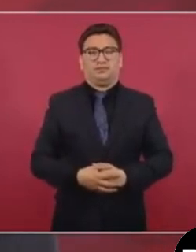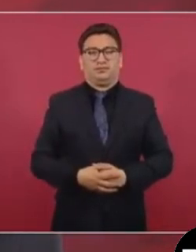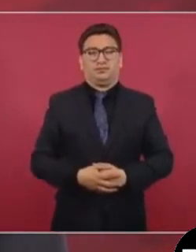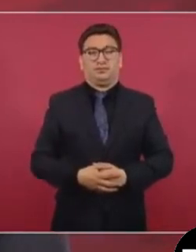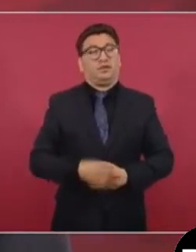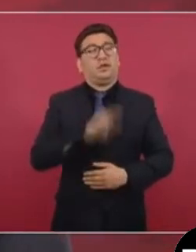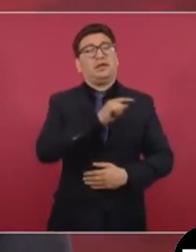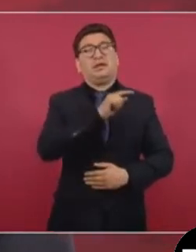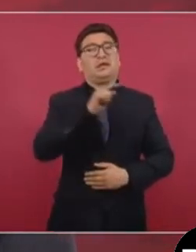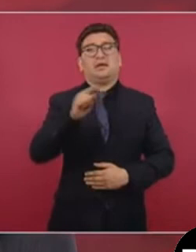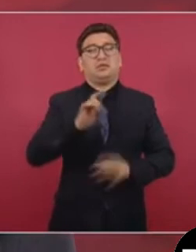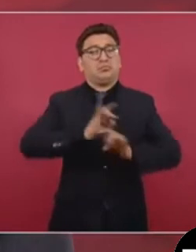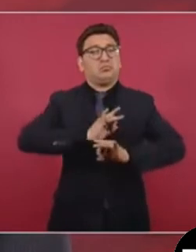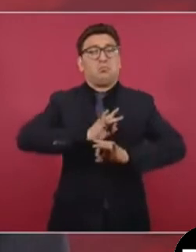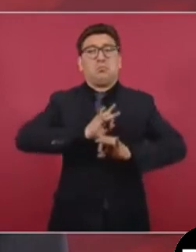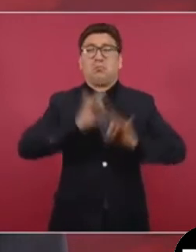de la noche a la mañana.